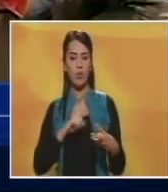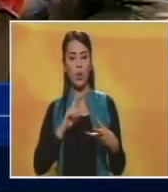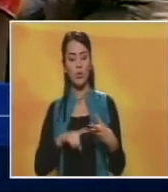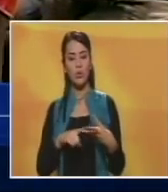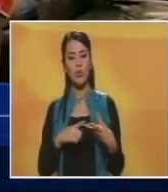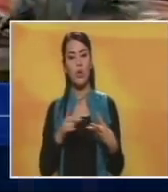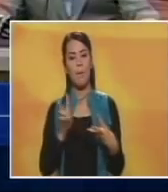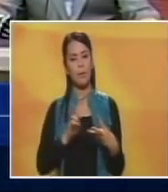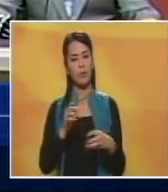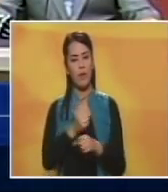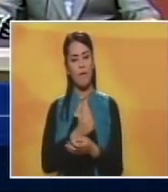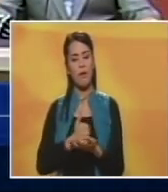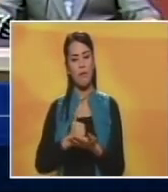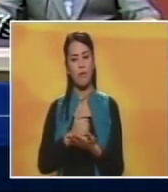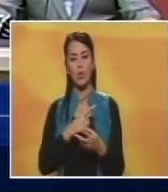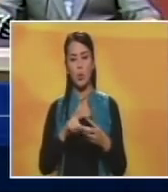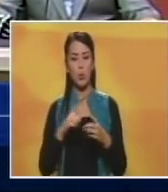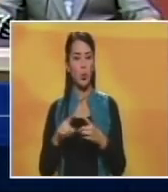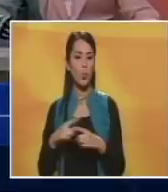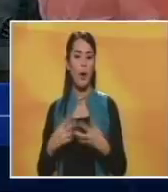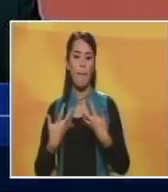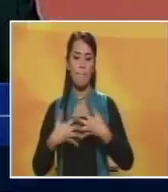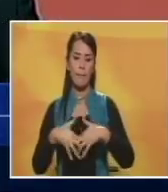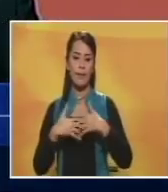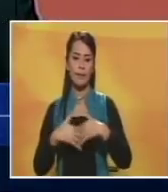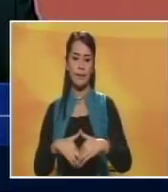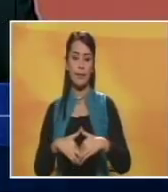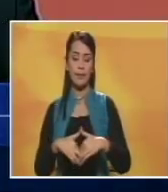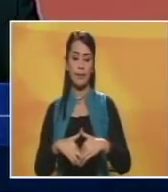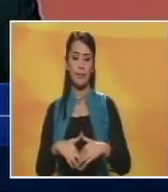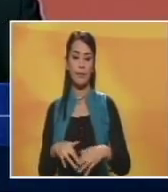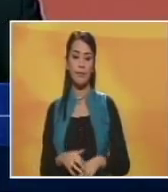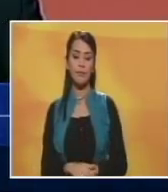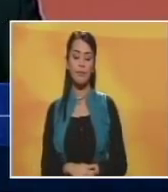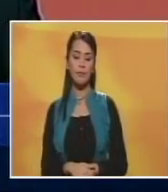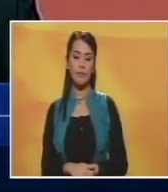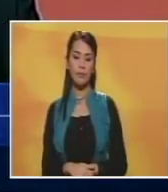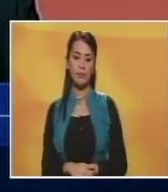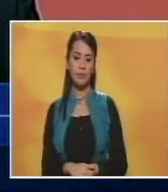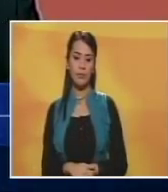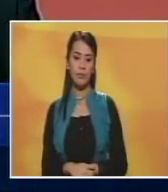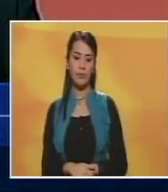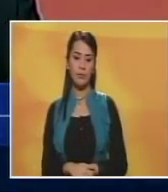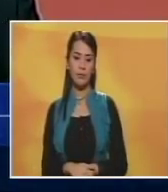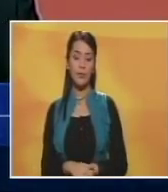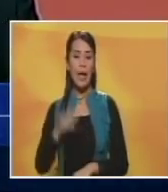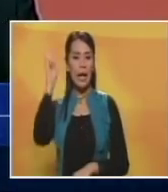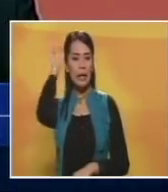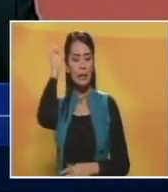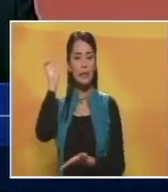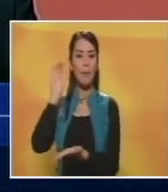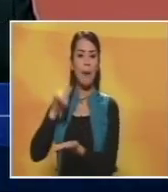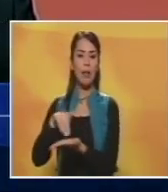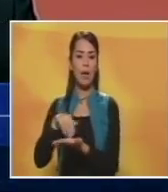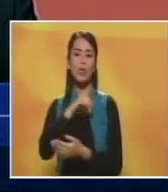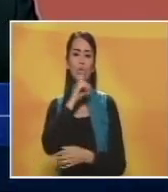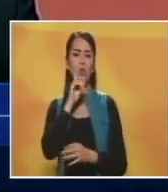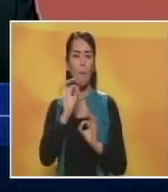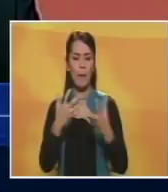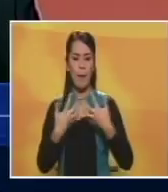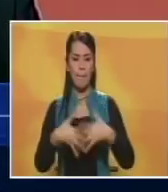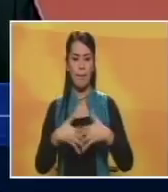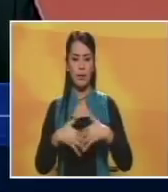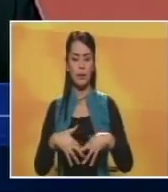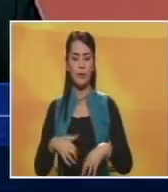Venezuela y otras grandes empresas, Cacique Maracay, entre otras grandes empresas, Paveca,